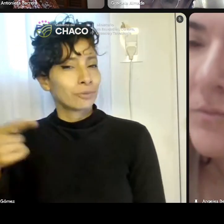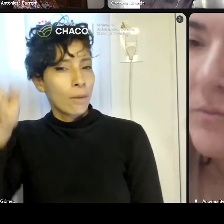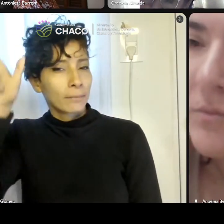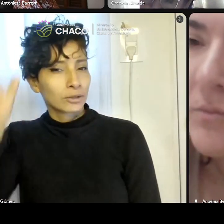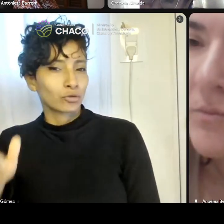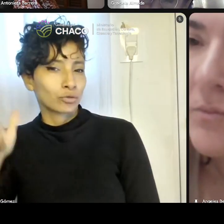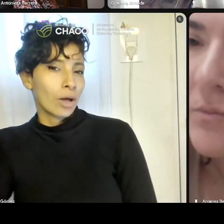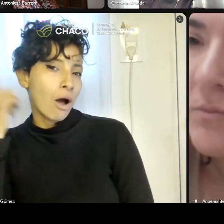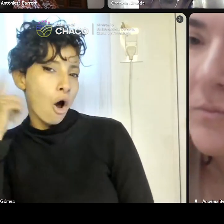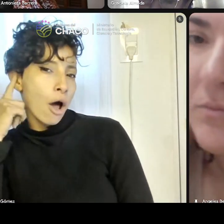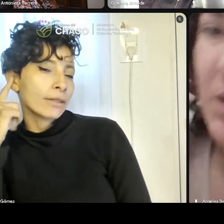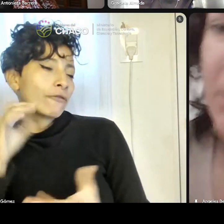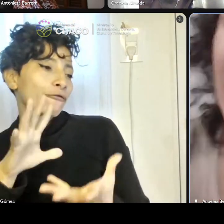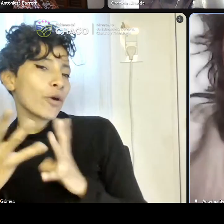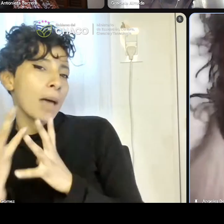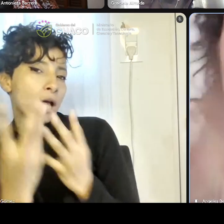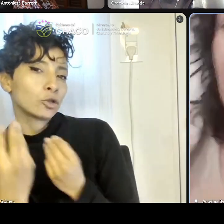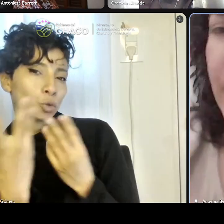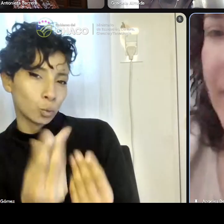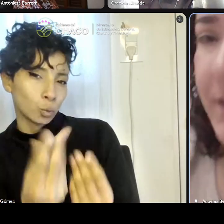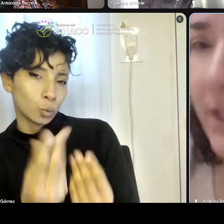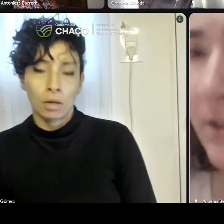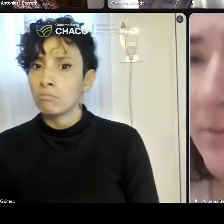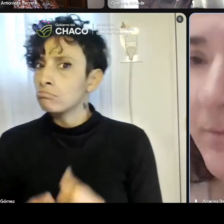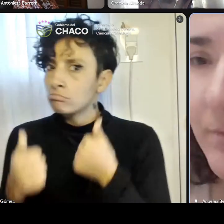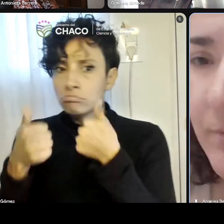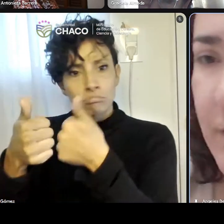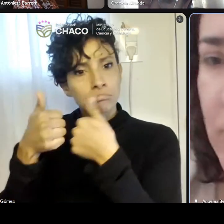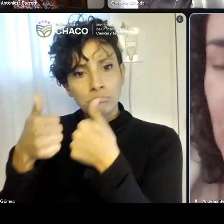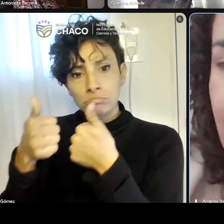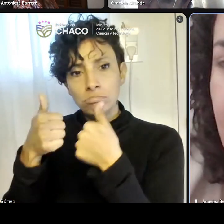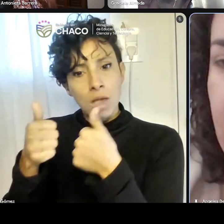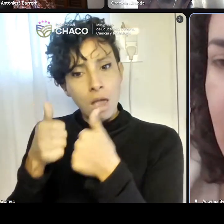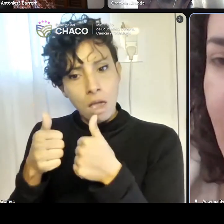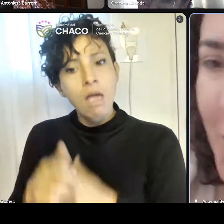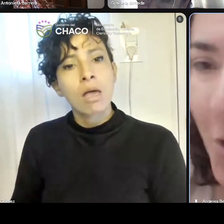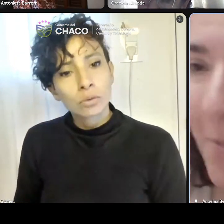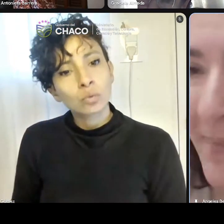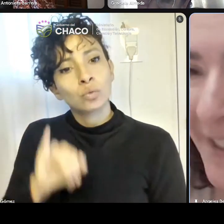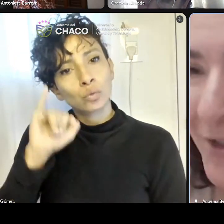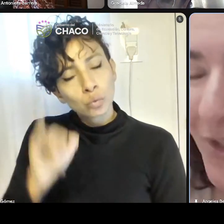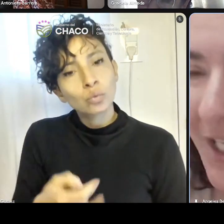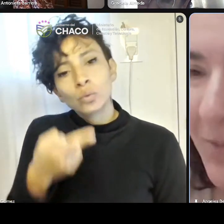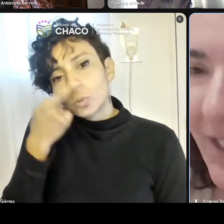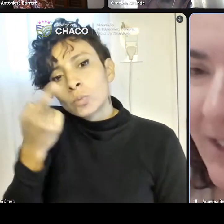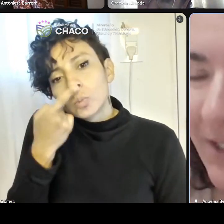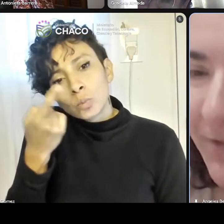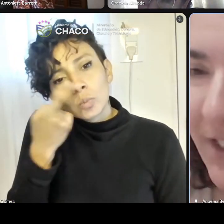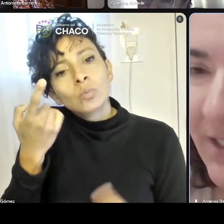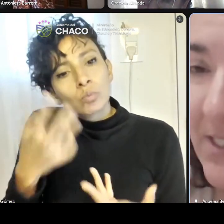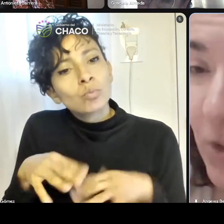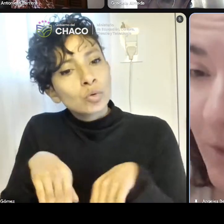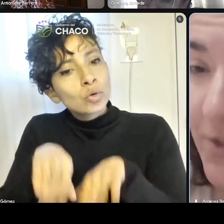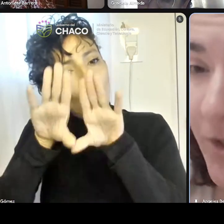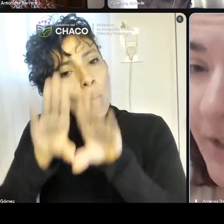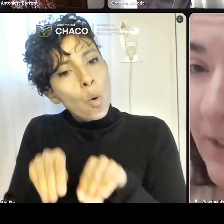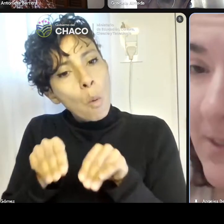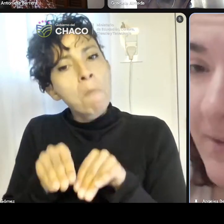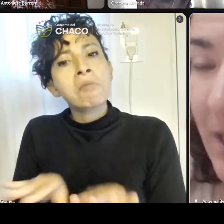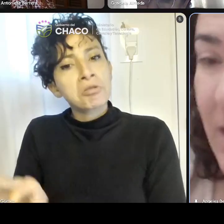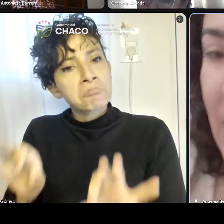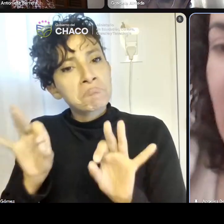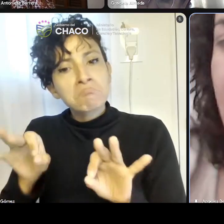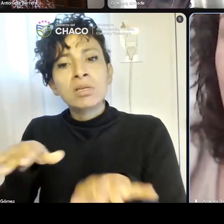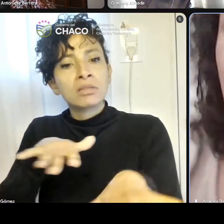Es mi forma de trabajar acá. Bárbaro, Patri. Súper completo, digamos, y en diferentes